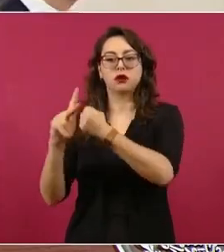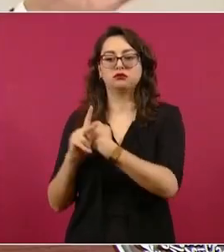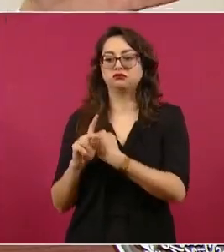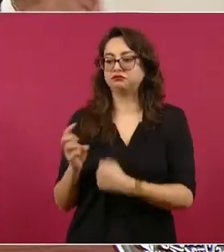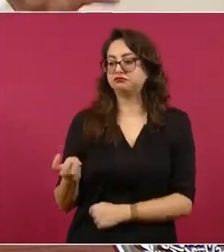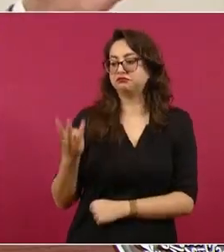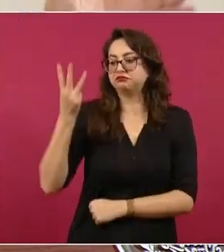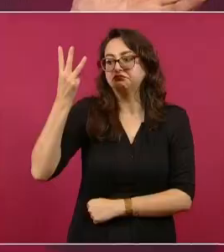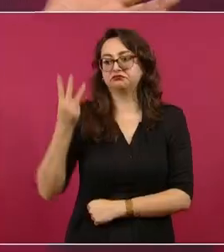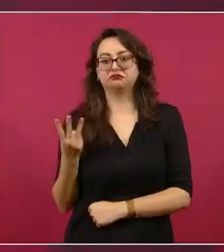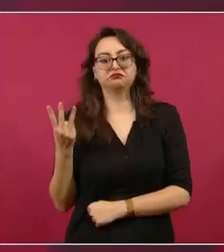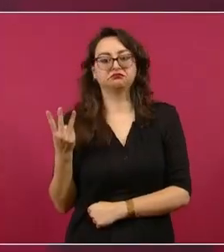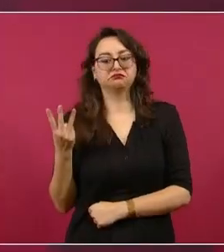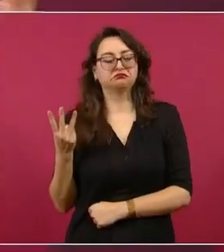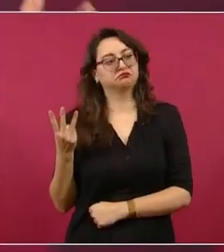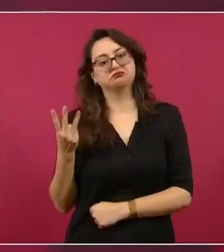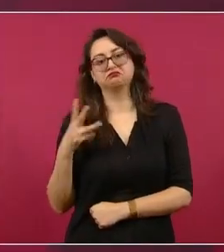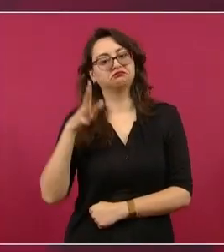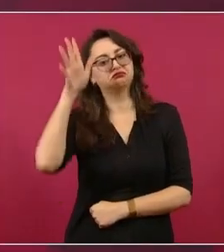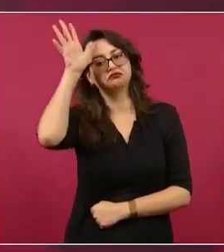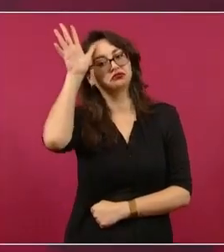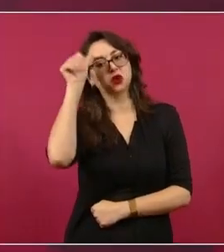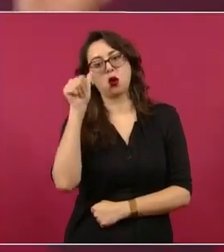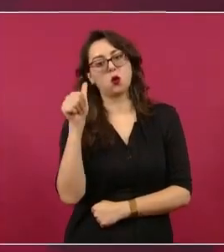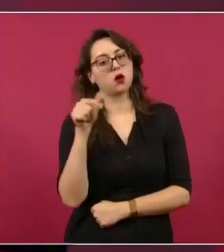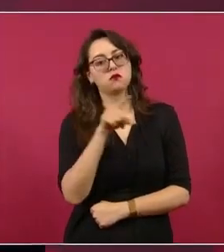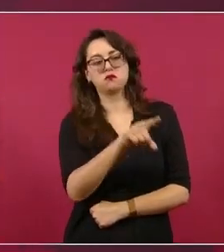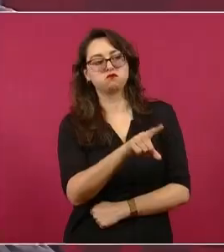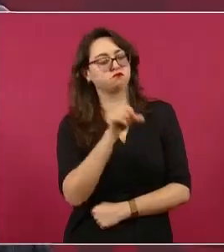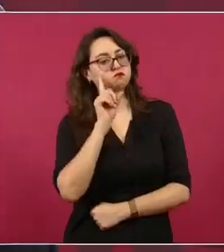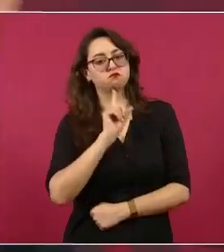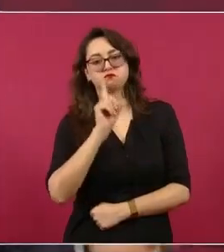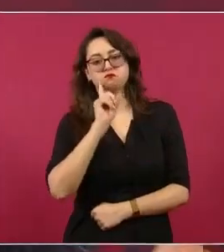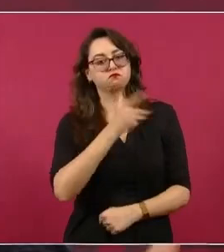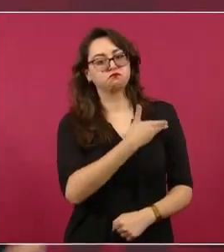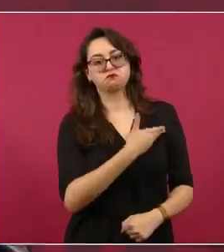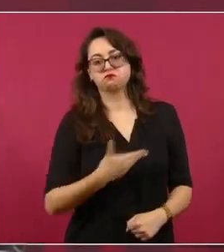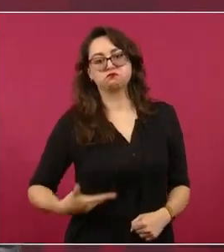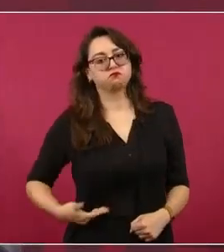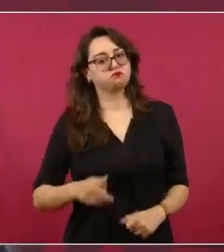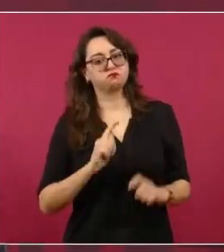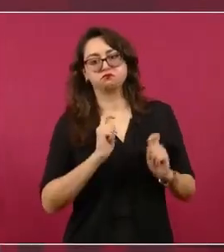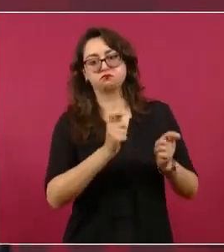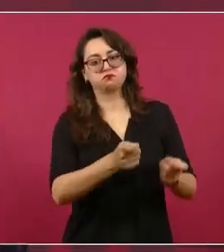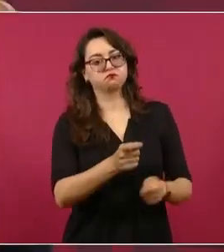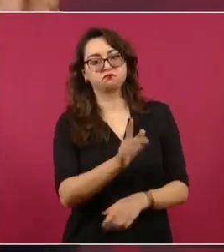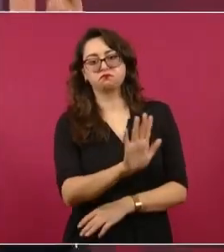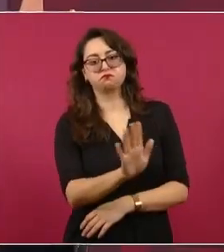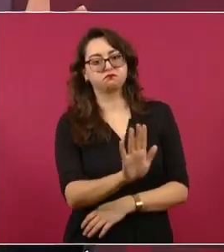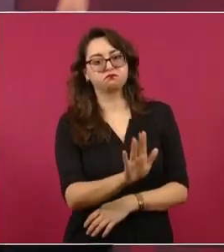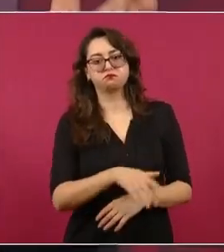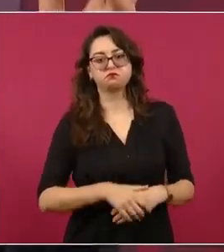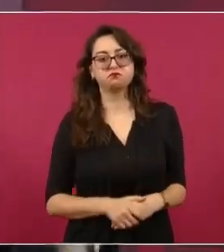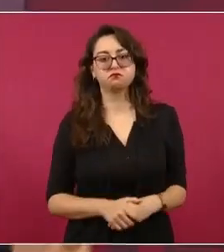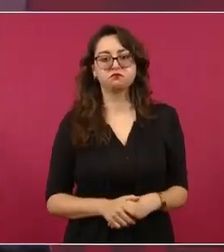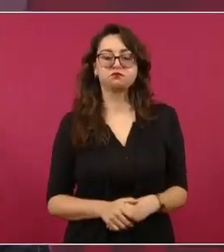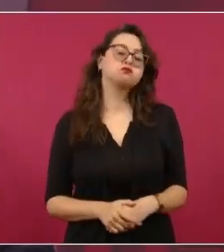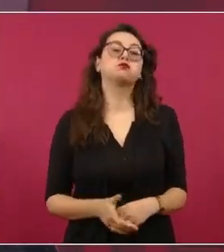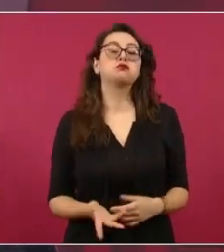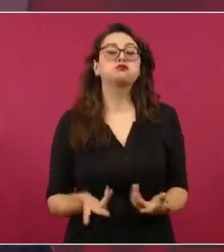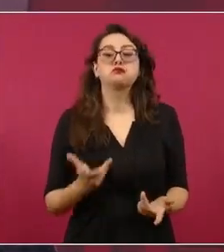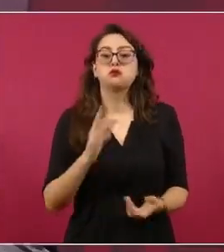Nosotros también no tenemos ningún problema, lo que pasa es que a ellos no. Pues se la podemos entregar a